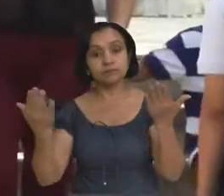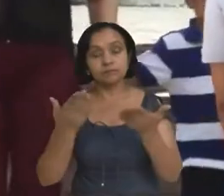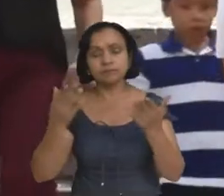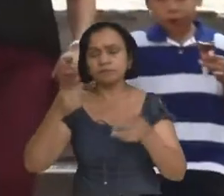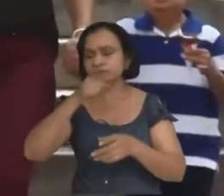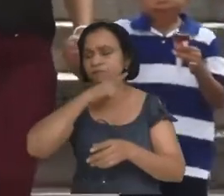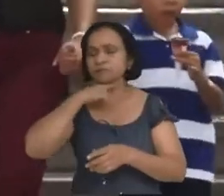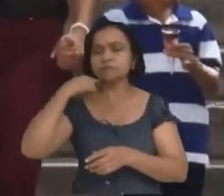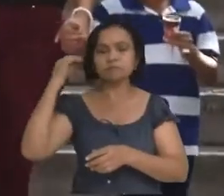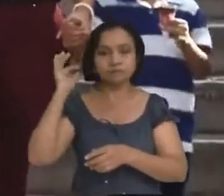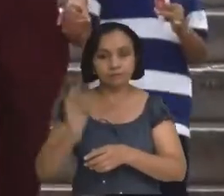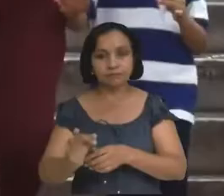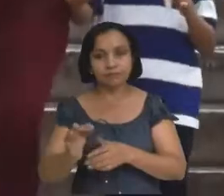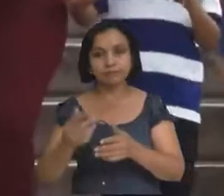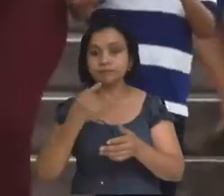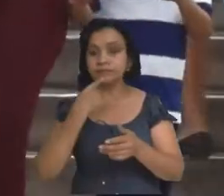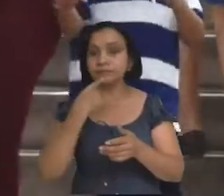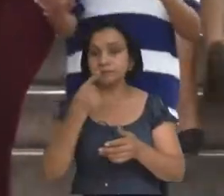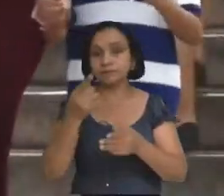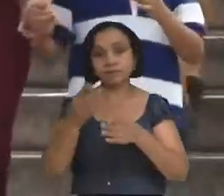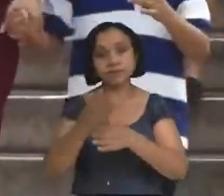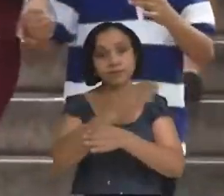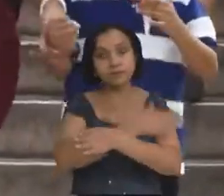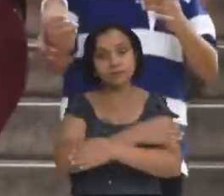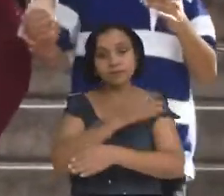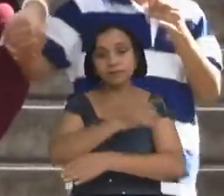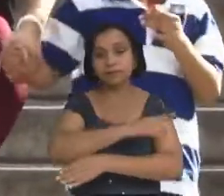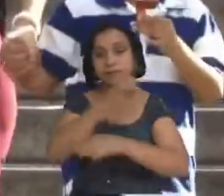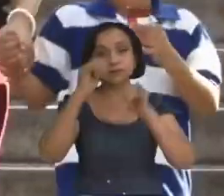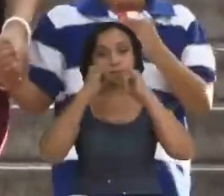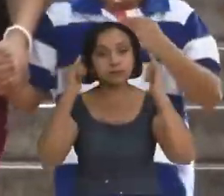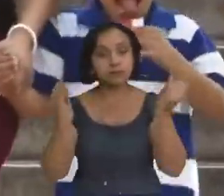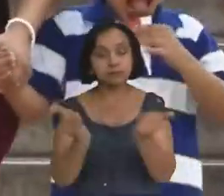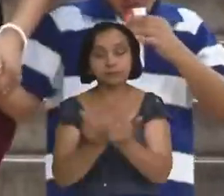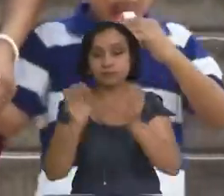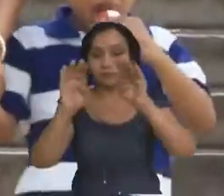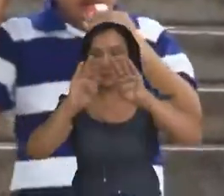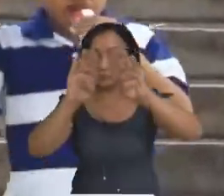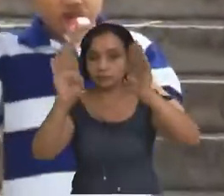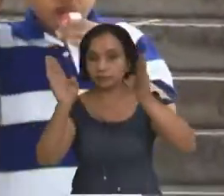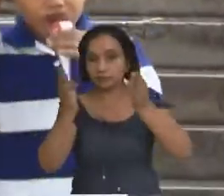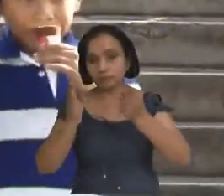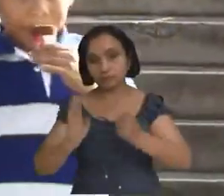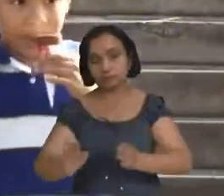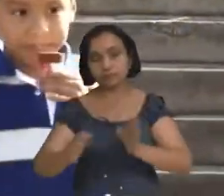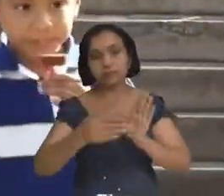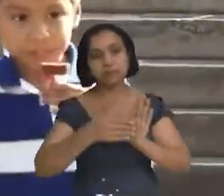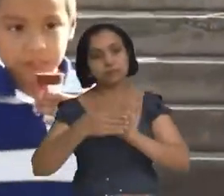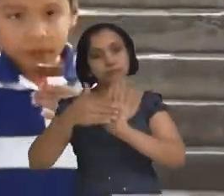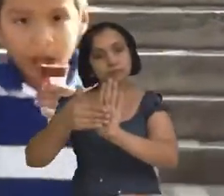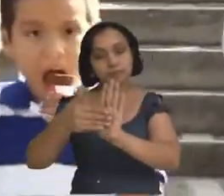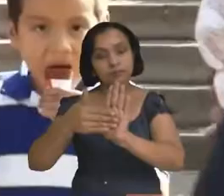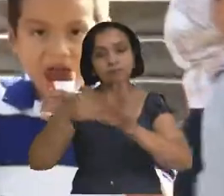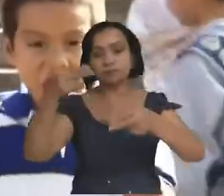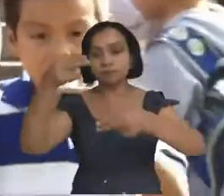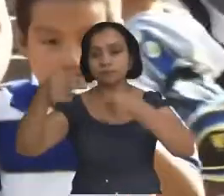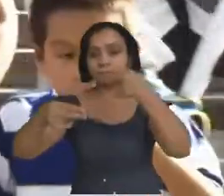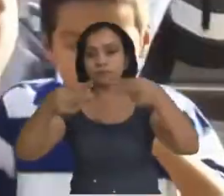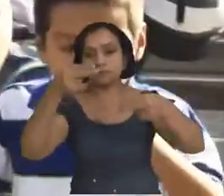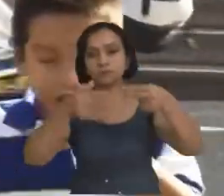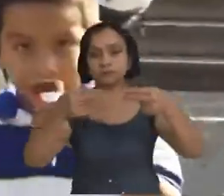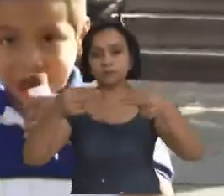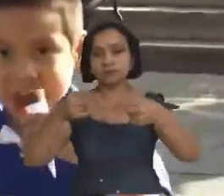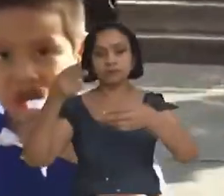rigor. Manifestó que antes del Día Internacional de la Mujer, la Policía Nacional hará una presentación de los datos de las penas